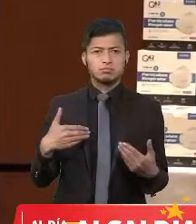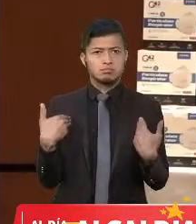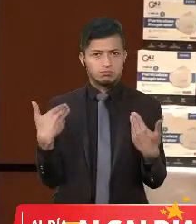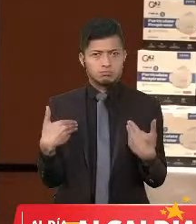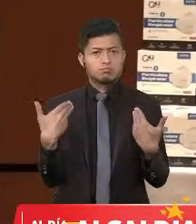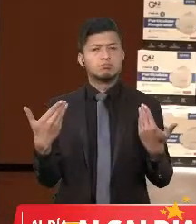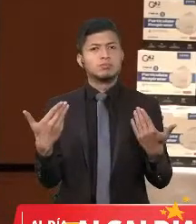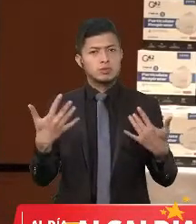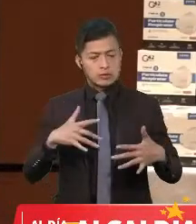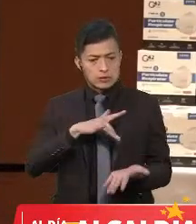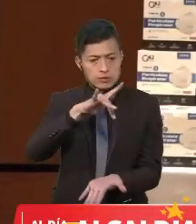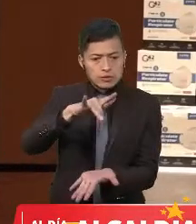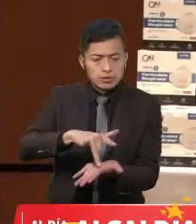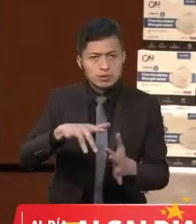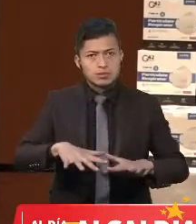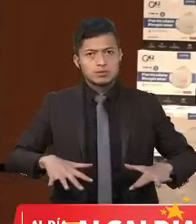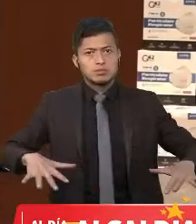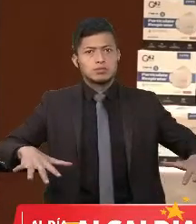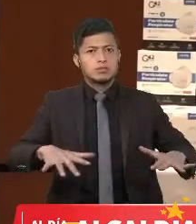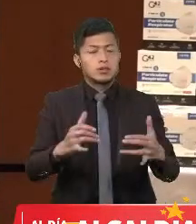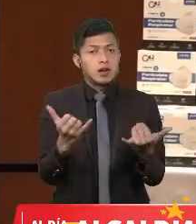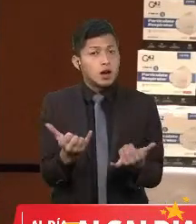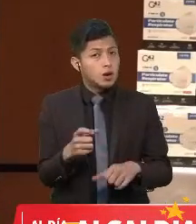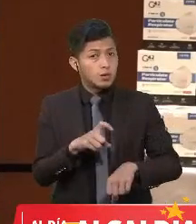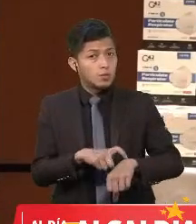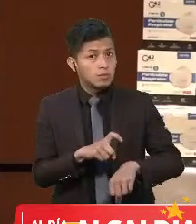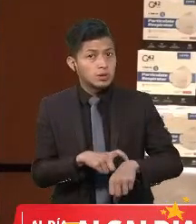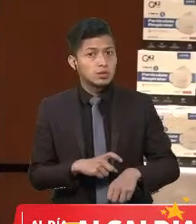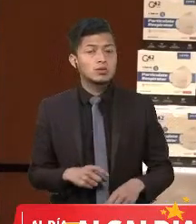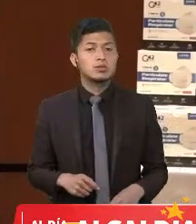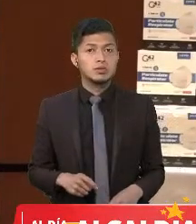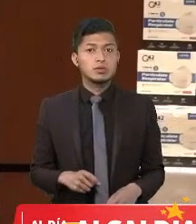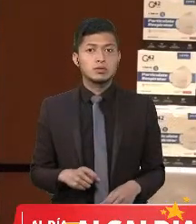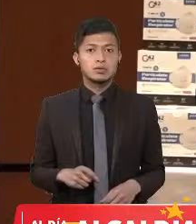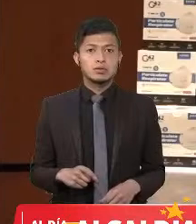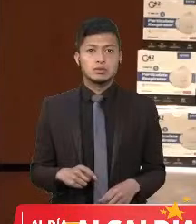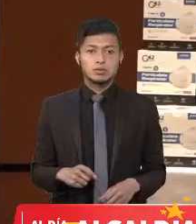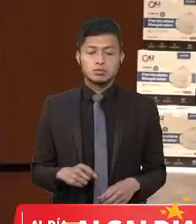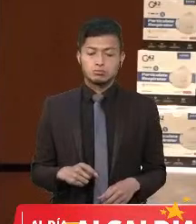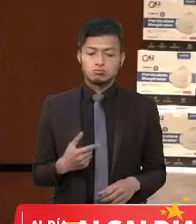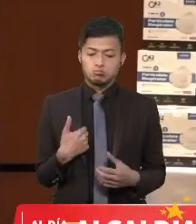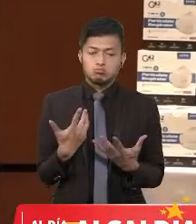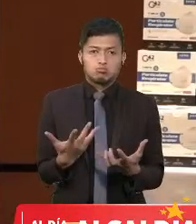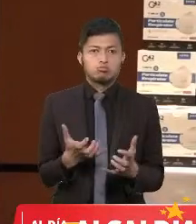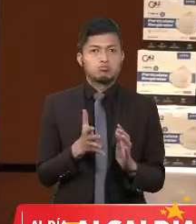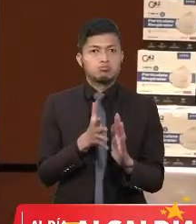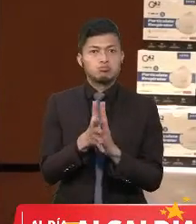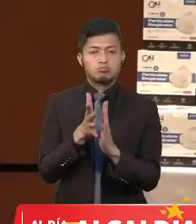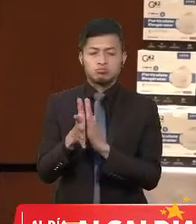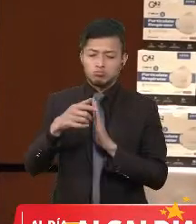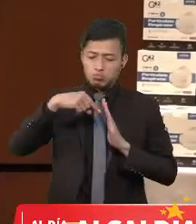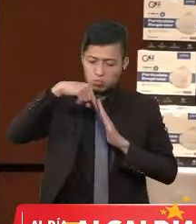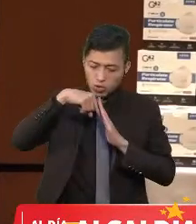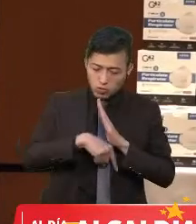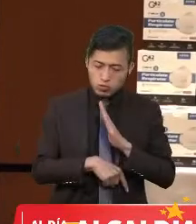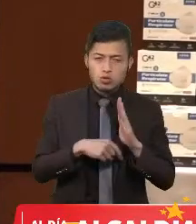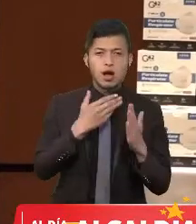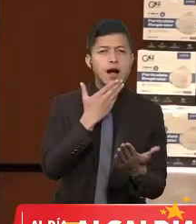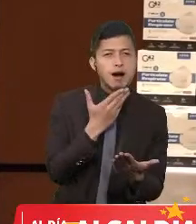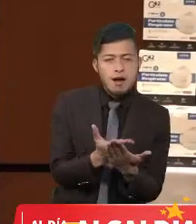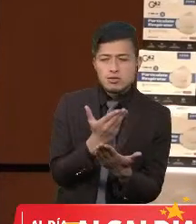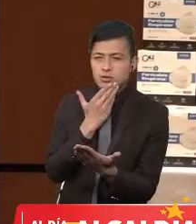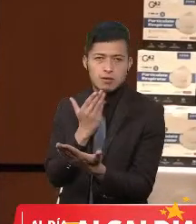Aprovecho la ocasión para manifestar mi profundo agradecimiento a